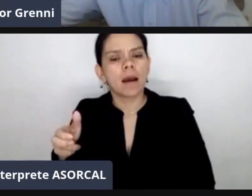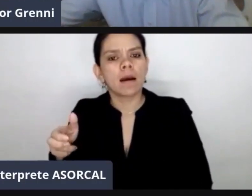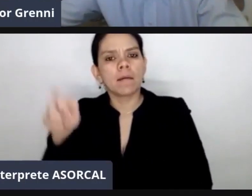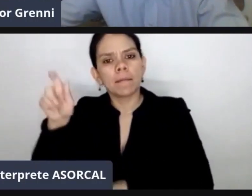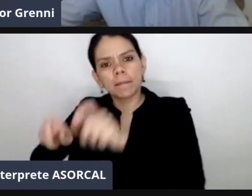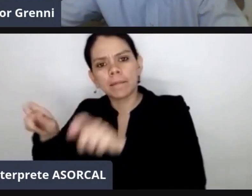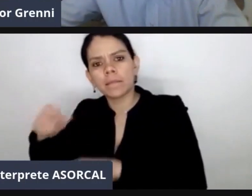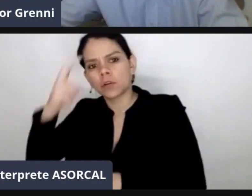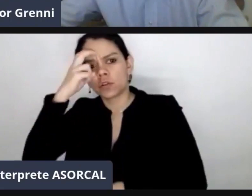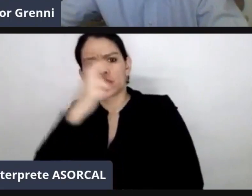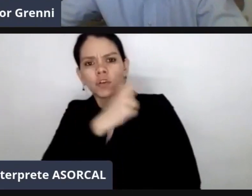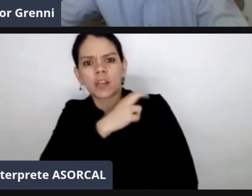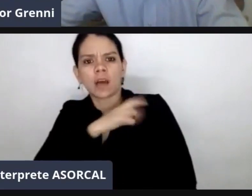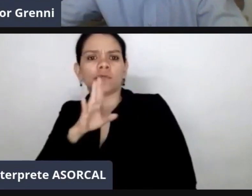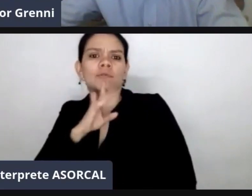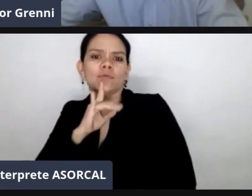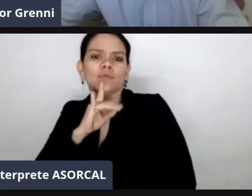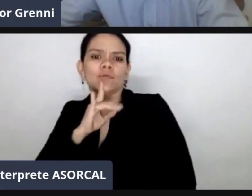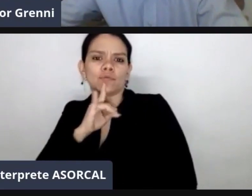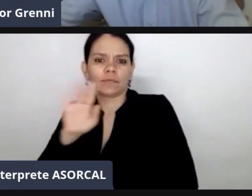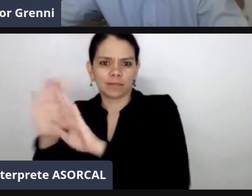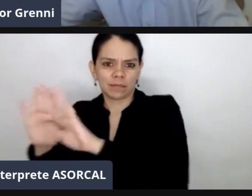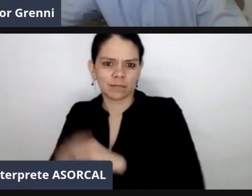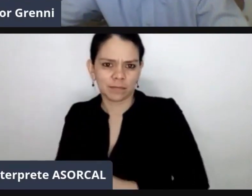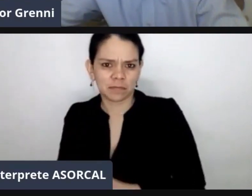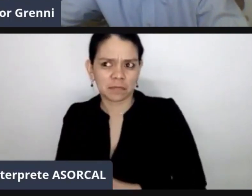no pasó de eso, ¿no?